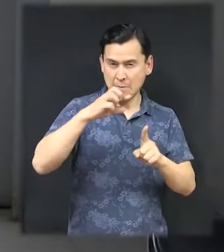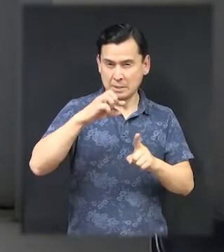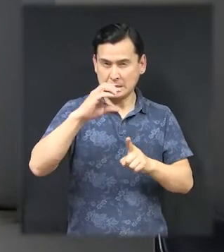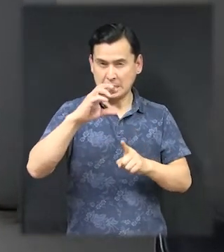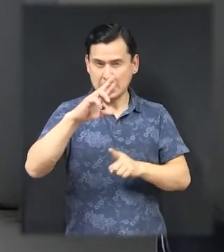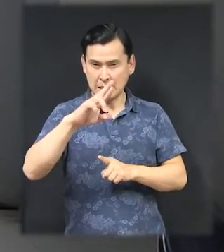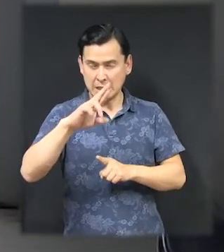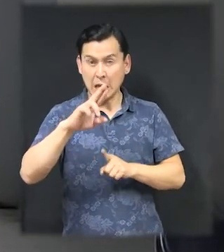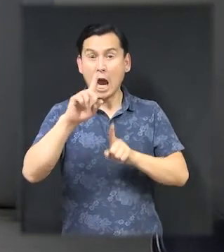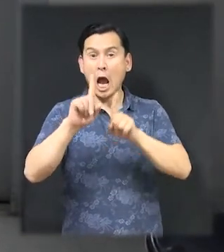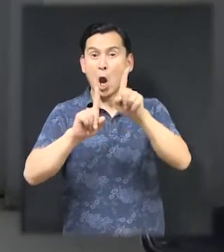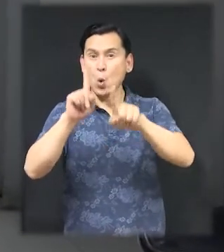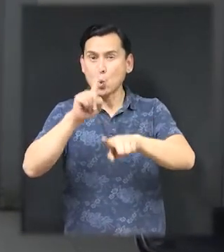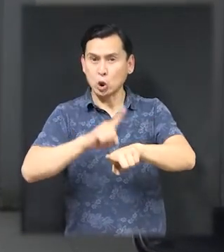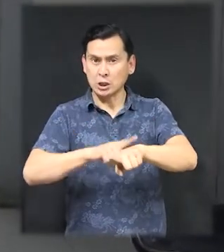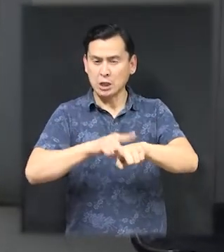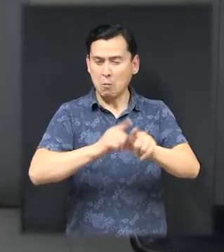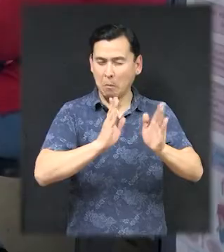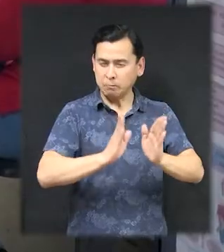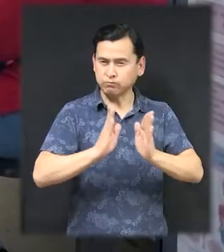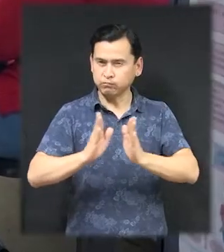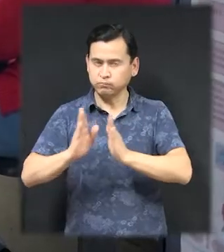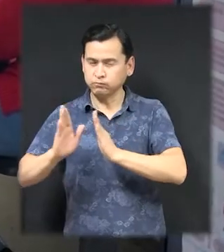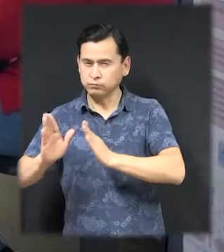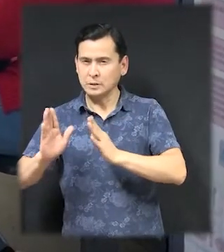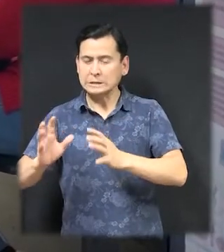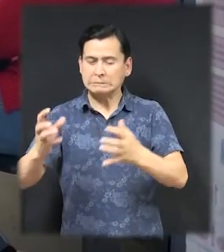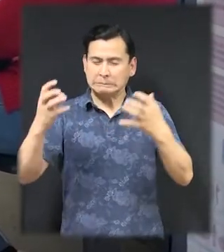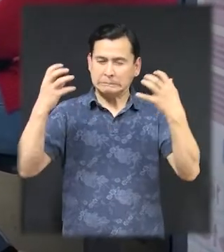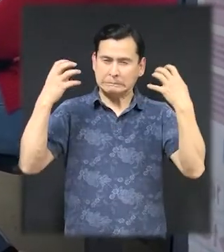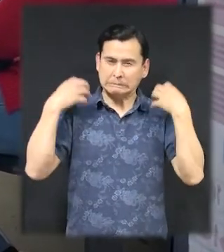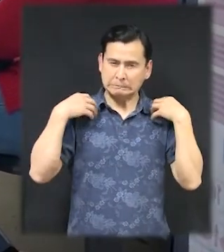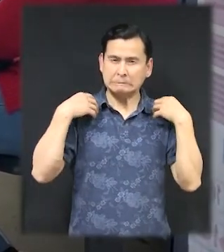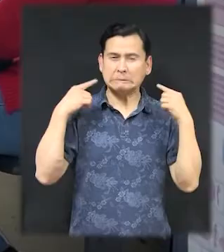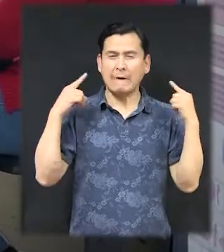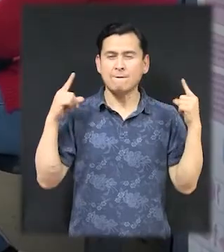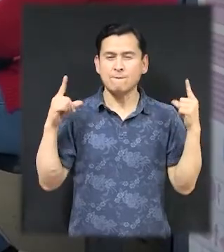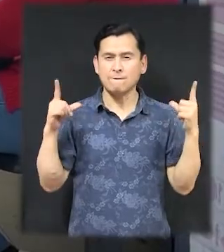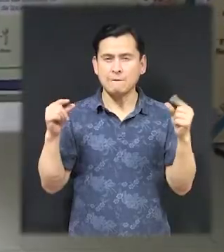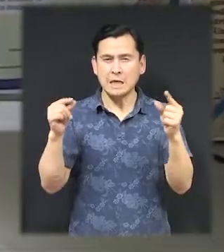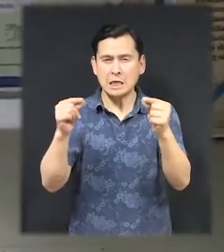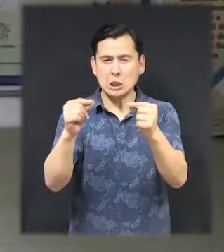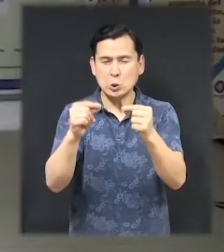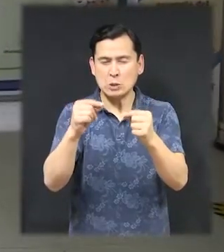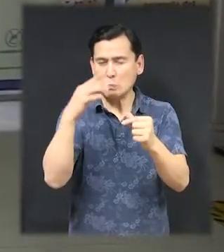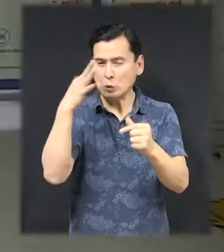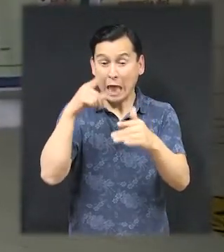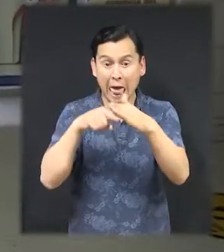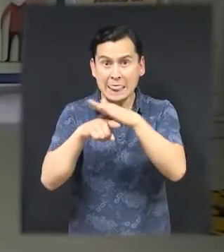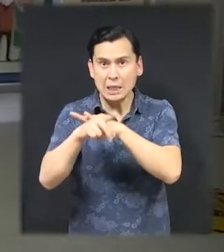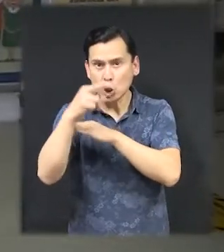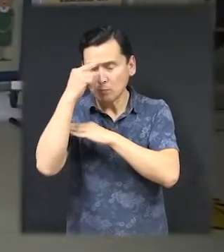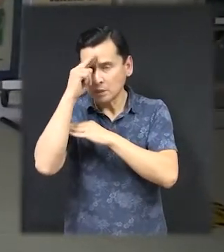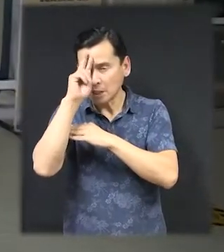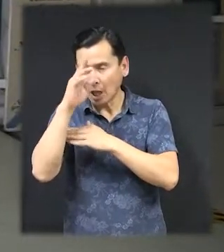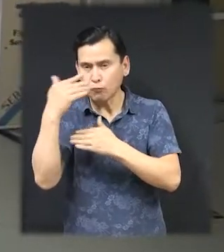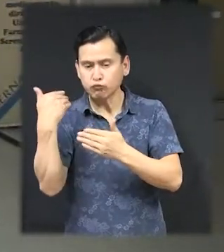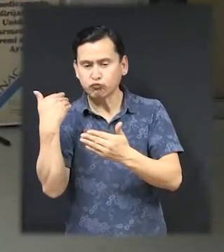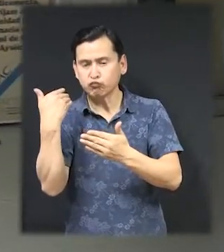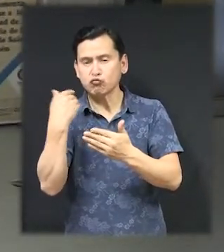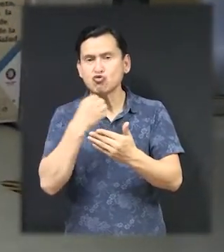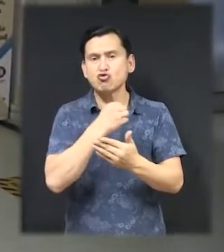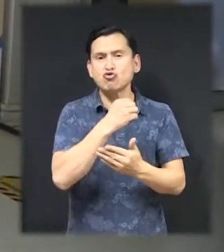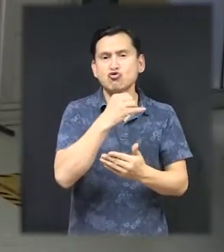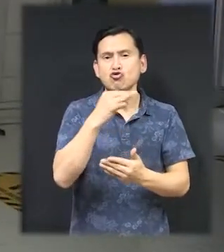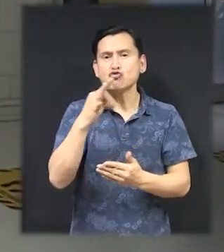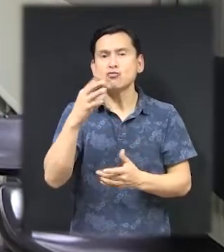enlace, principalmente asistentes sociales, que día a día se dedican, junto con los médicos, junto con las enfermeras,